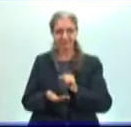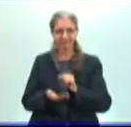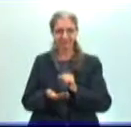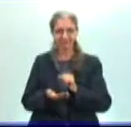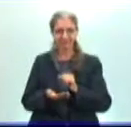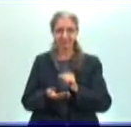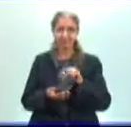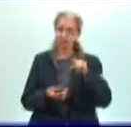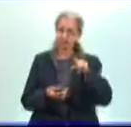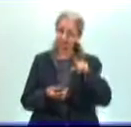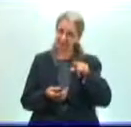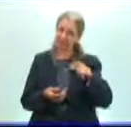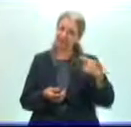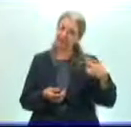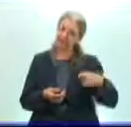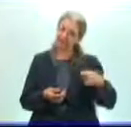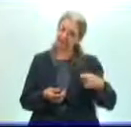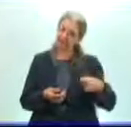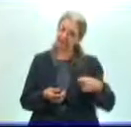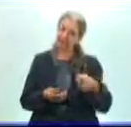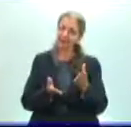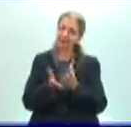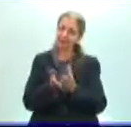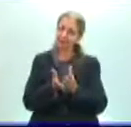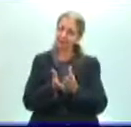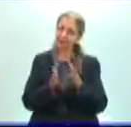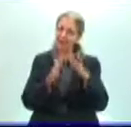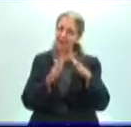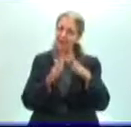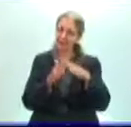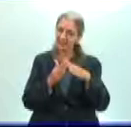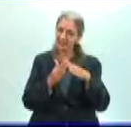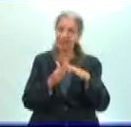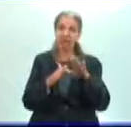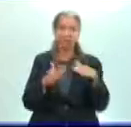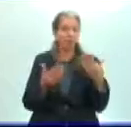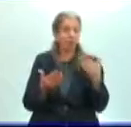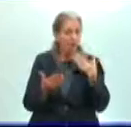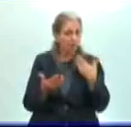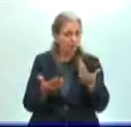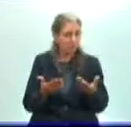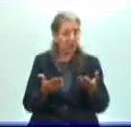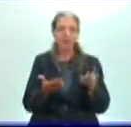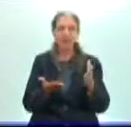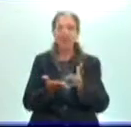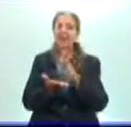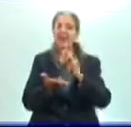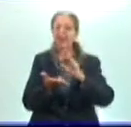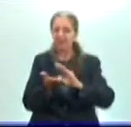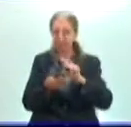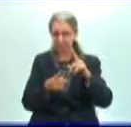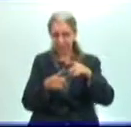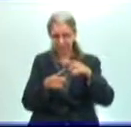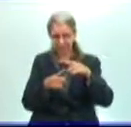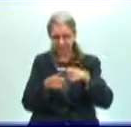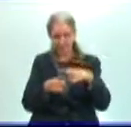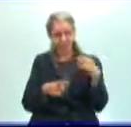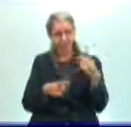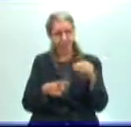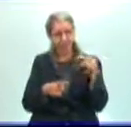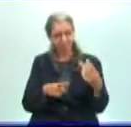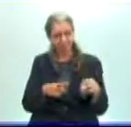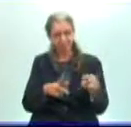deben estudiar en casa con su libro de texto y resolver ejercicios para ir fijando